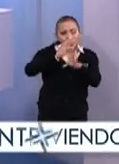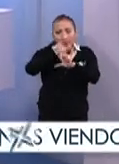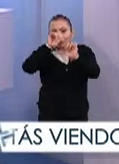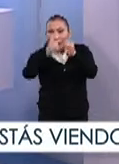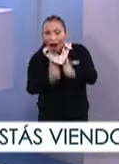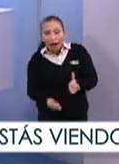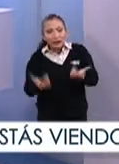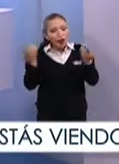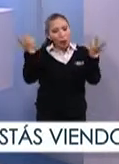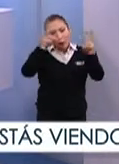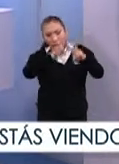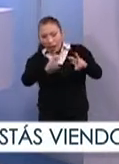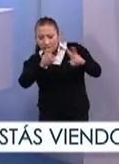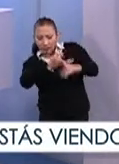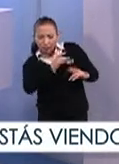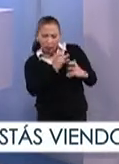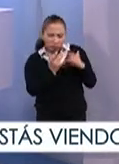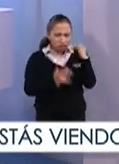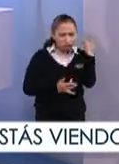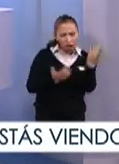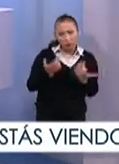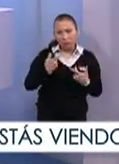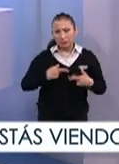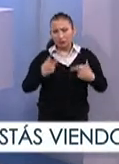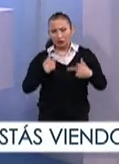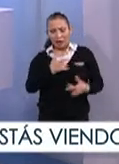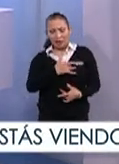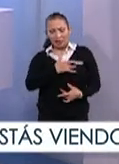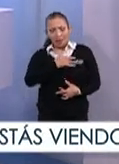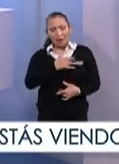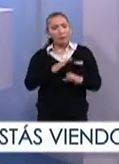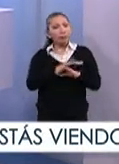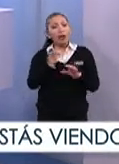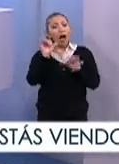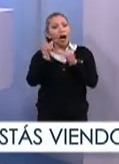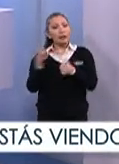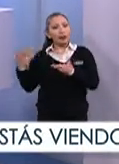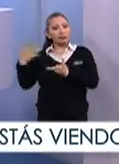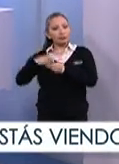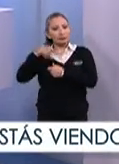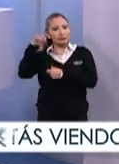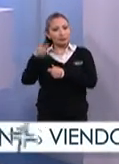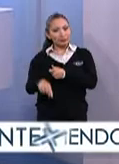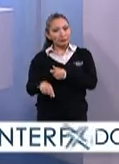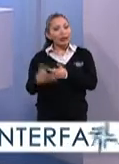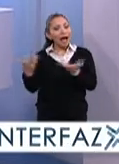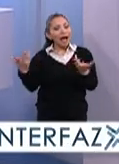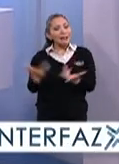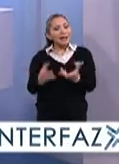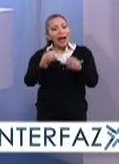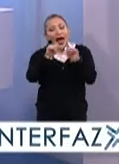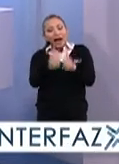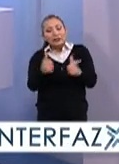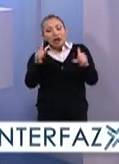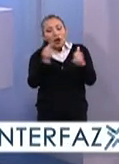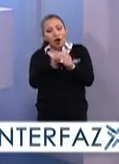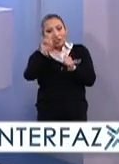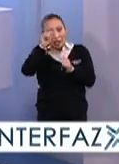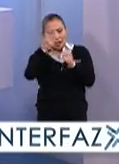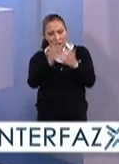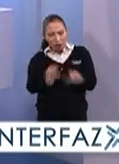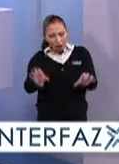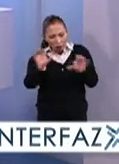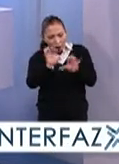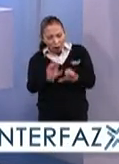en el análisis, en las emociones, en los sentimientos? Porque finalmente el arte es eso, la generación del arte por medio de las